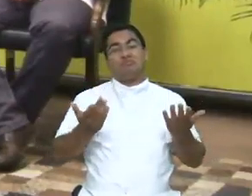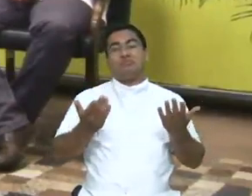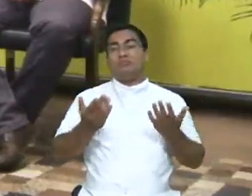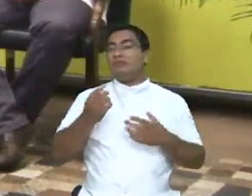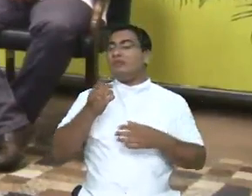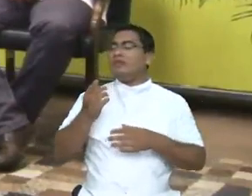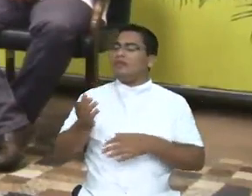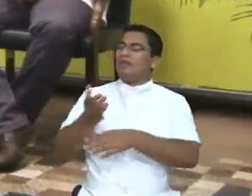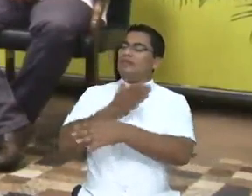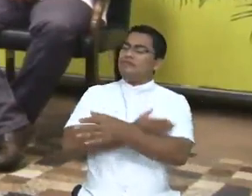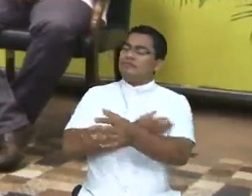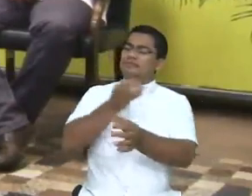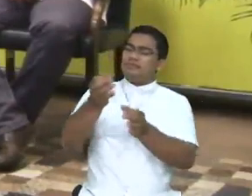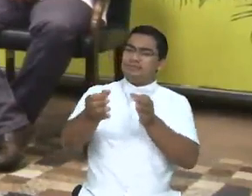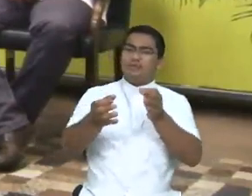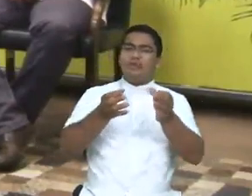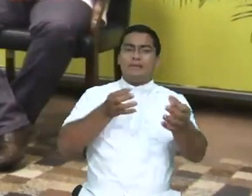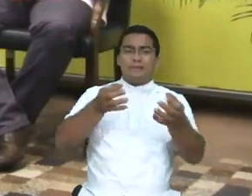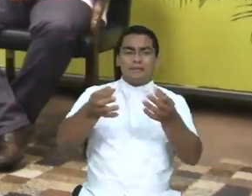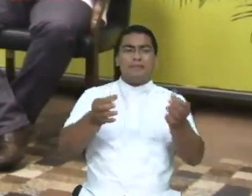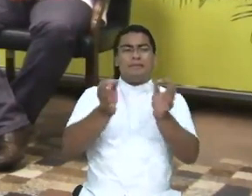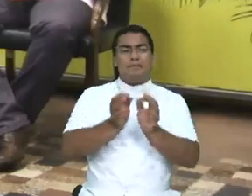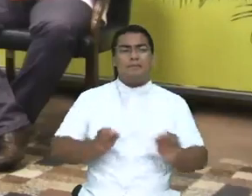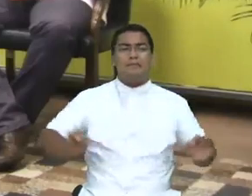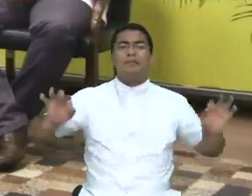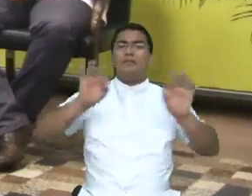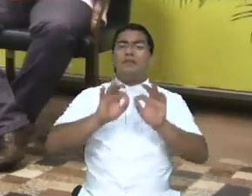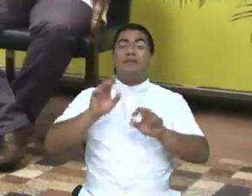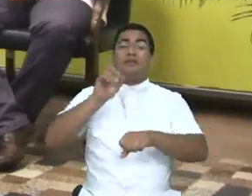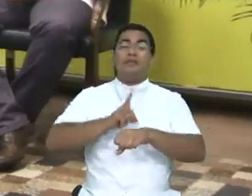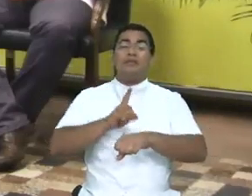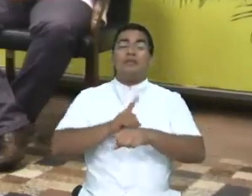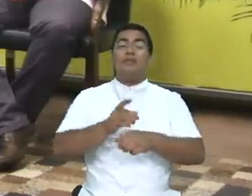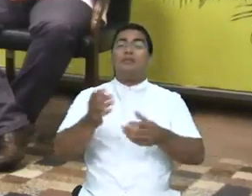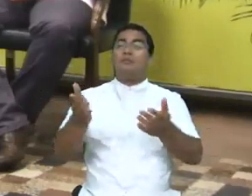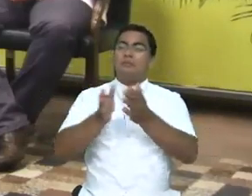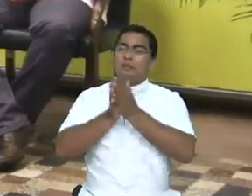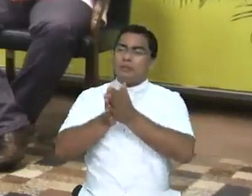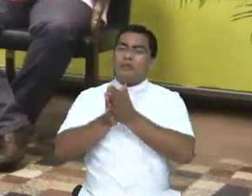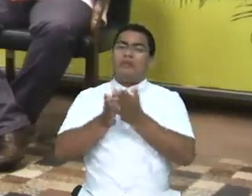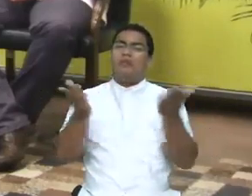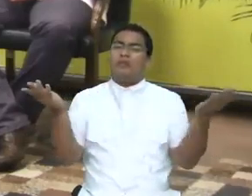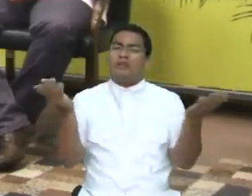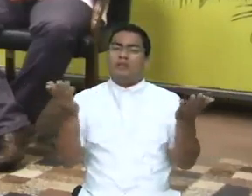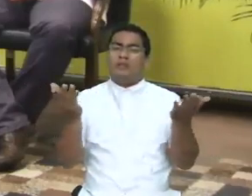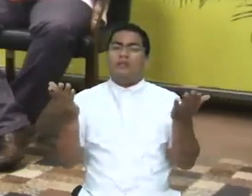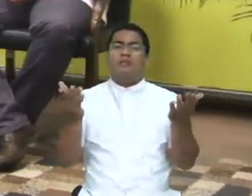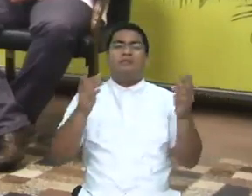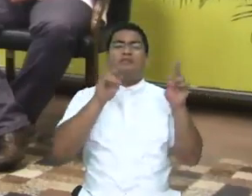doctor, quiero ver que si usted me da el indicativo o la forma en que nosotros debemos